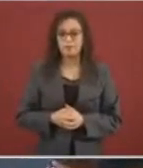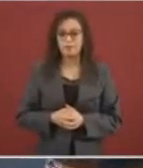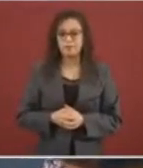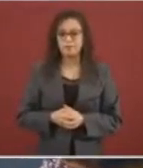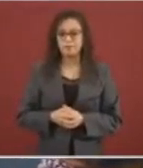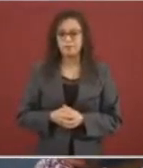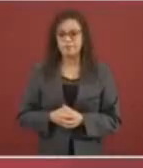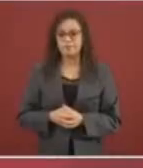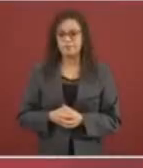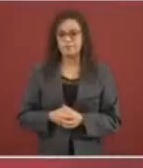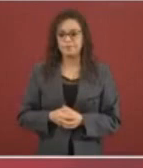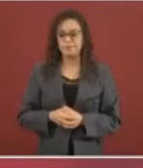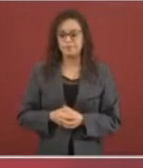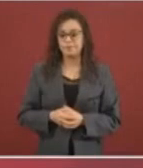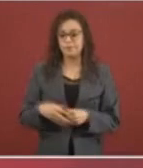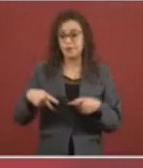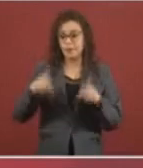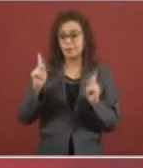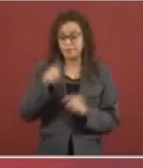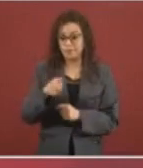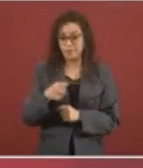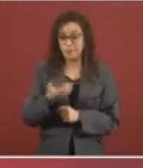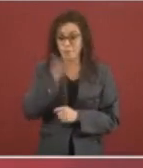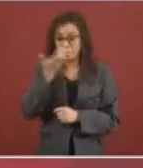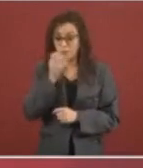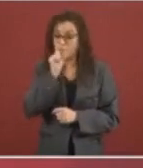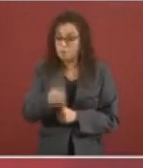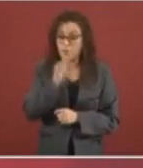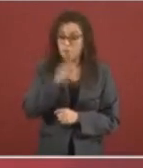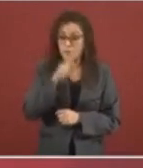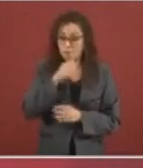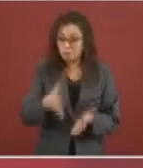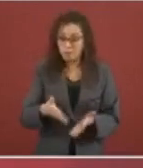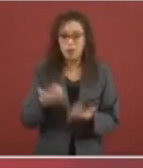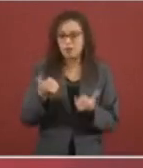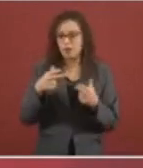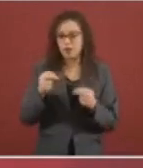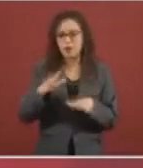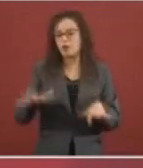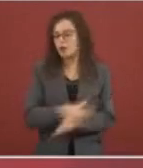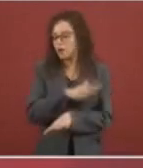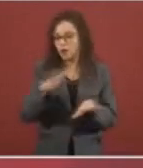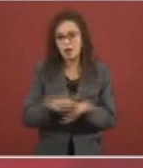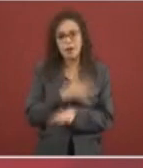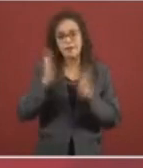ortodoxo, no es más de lo mismo, porque esto ya cambió,